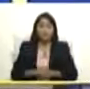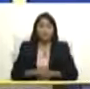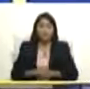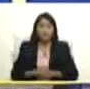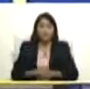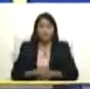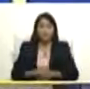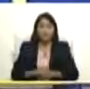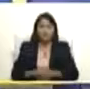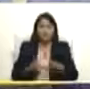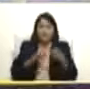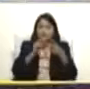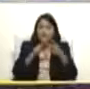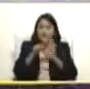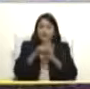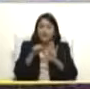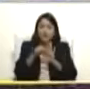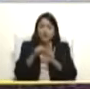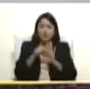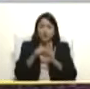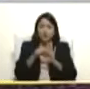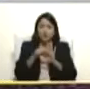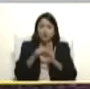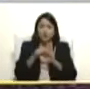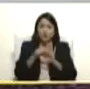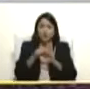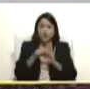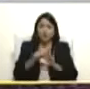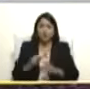Y luego tenemos el artículo